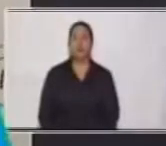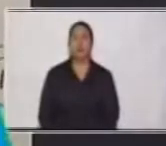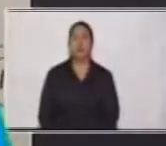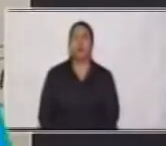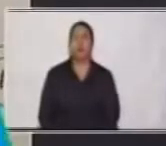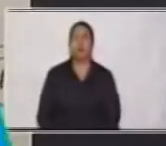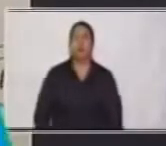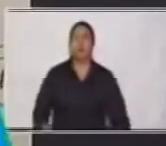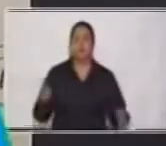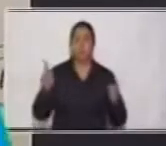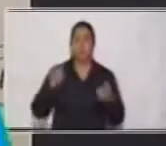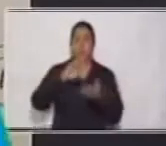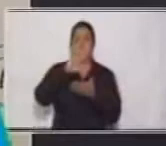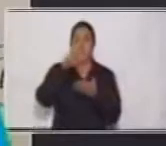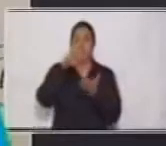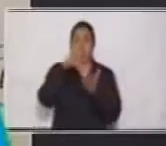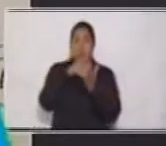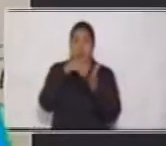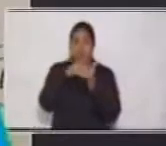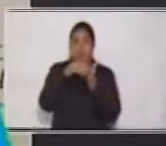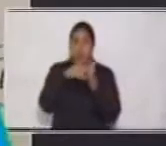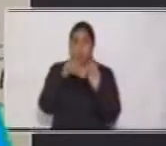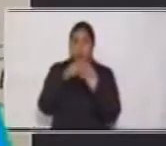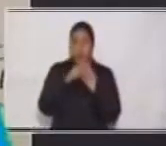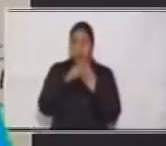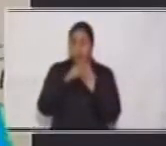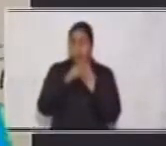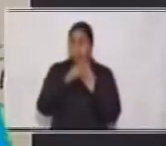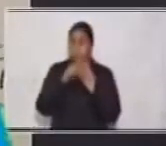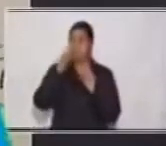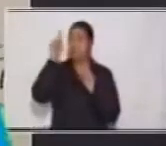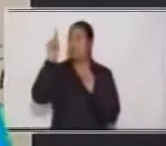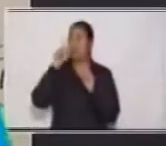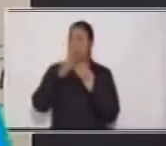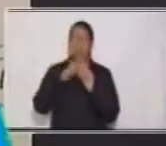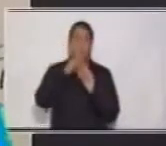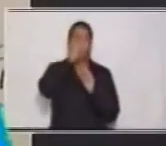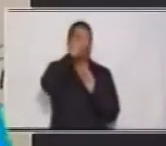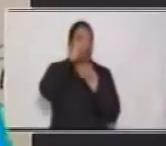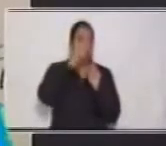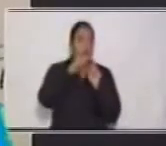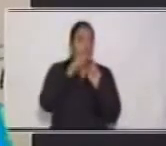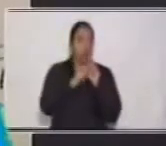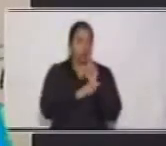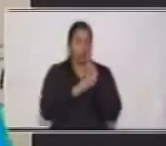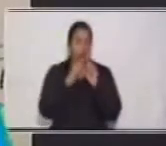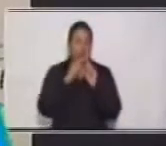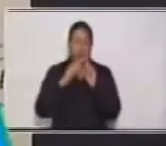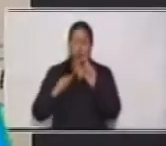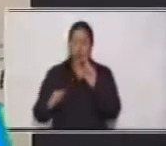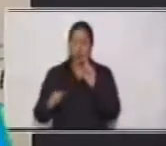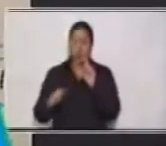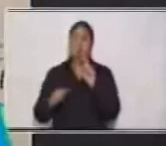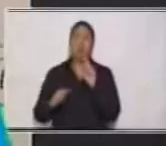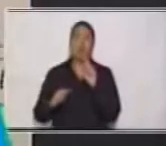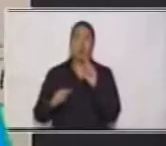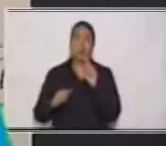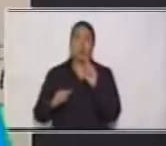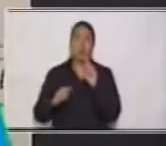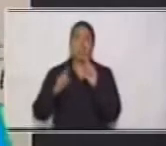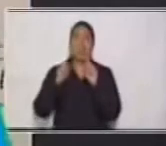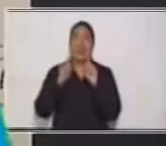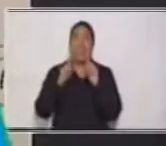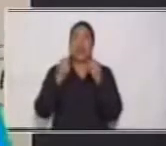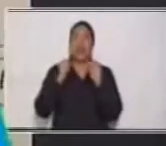Del centro a cada esquina de ese rectángulo que formamos, hacemos pasar